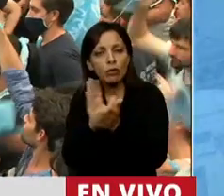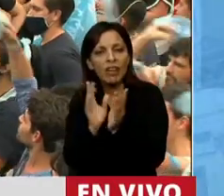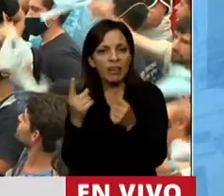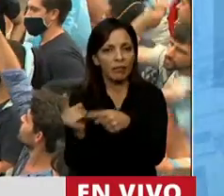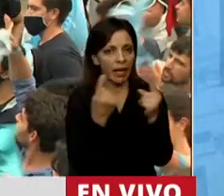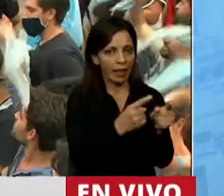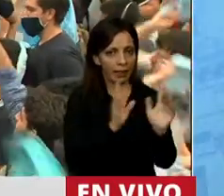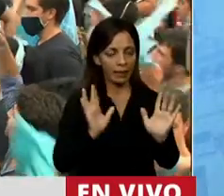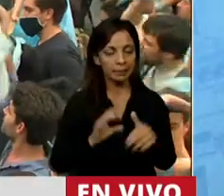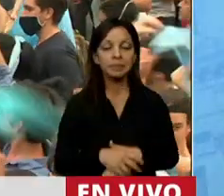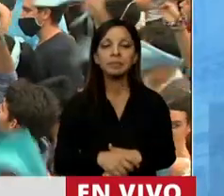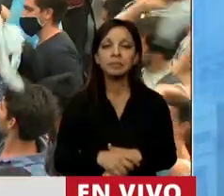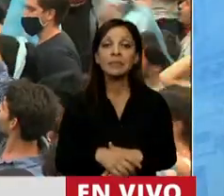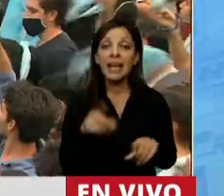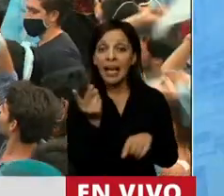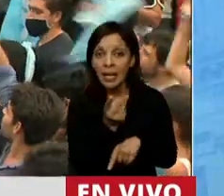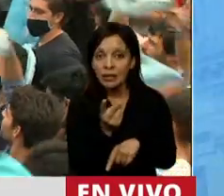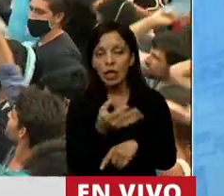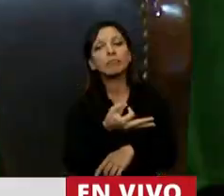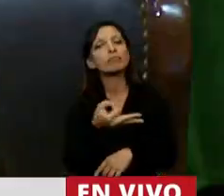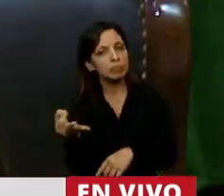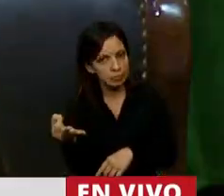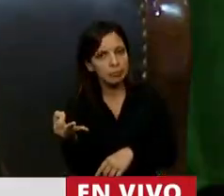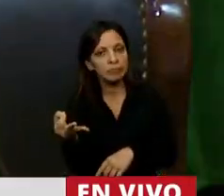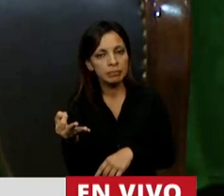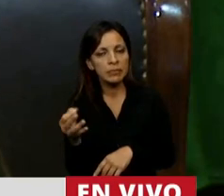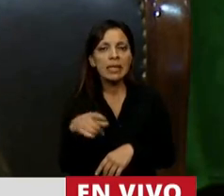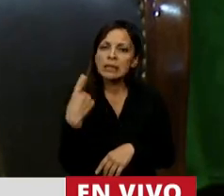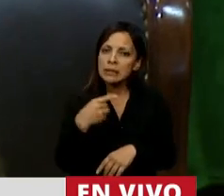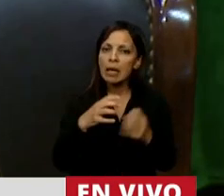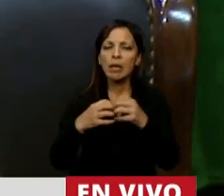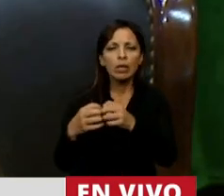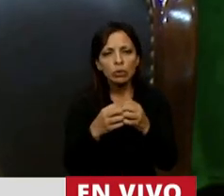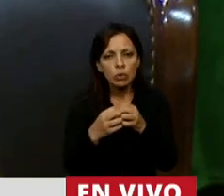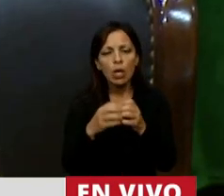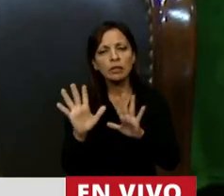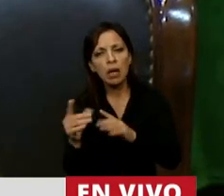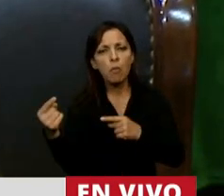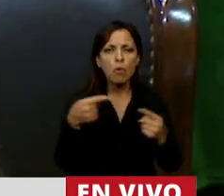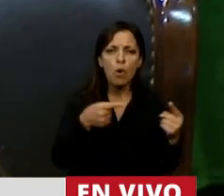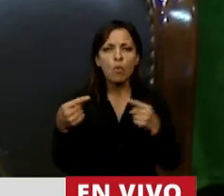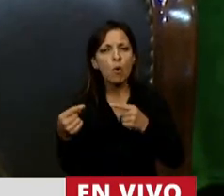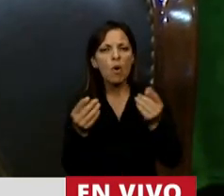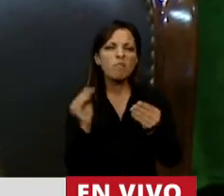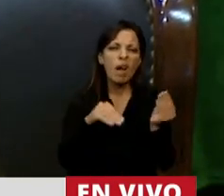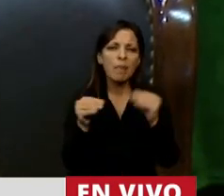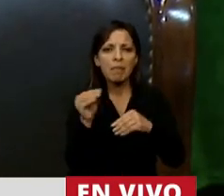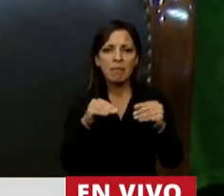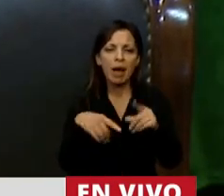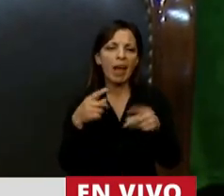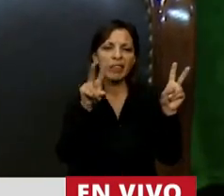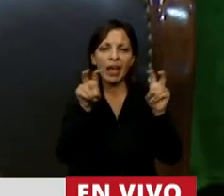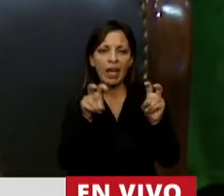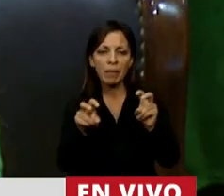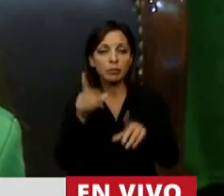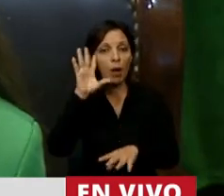otra manera. Todo esto es absolutamente cierto, y en todas estas discusiones se cruzan otras discusiones que dimos en otro momento. Recuerdo